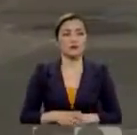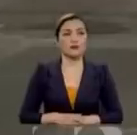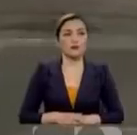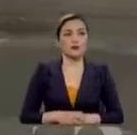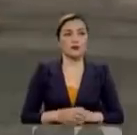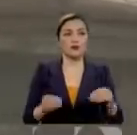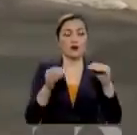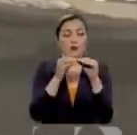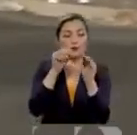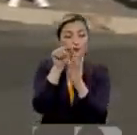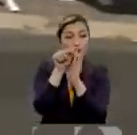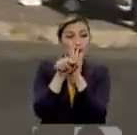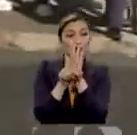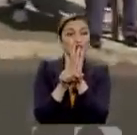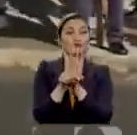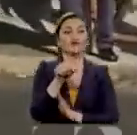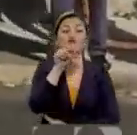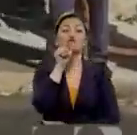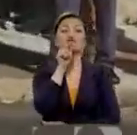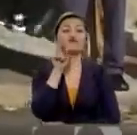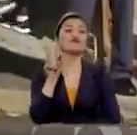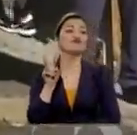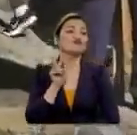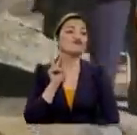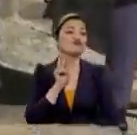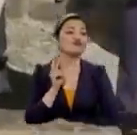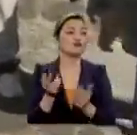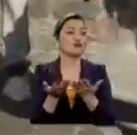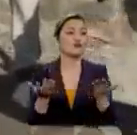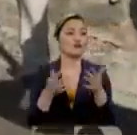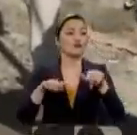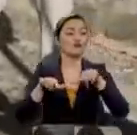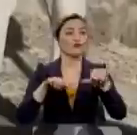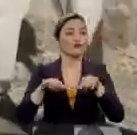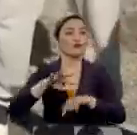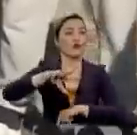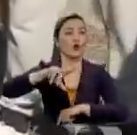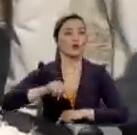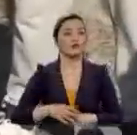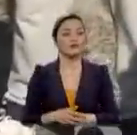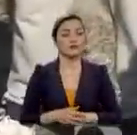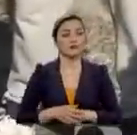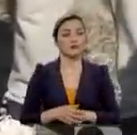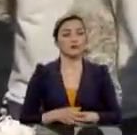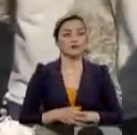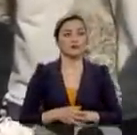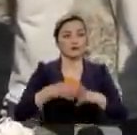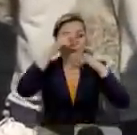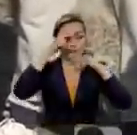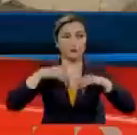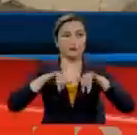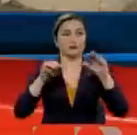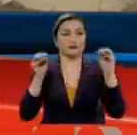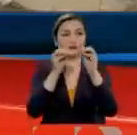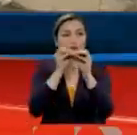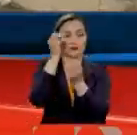a ampliar detalles justamente de quiénes fueron las víctimas, dónde se registraron estos robos. No se despegue su pantalla, más adelante